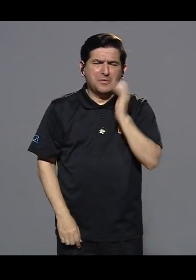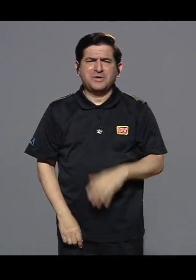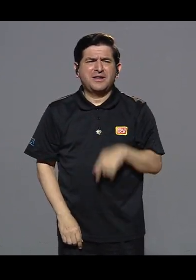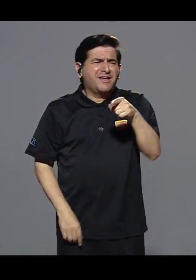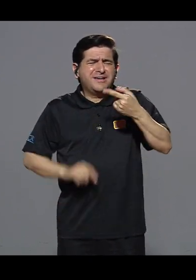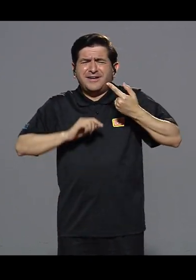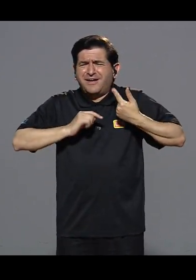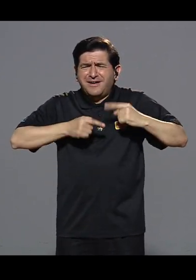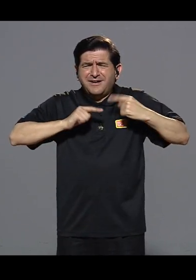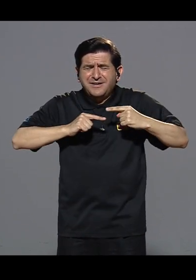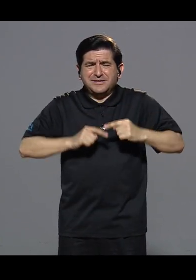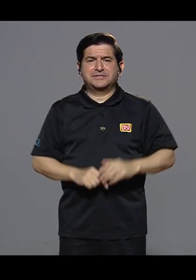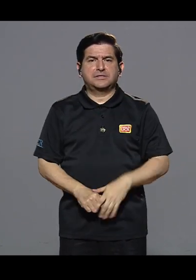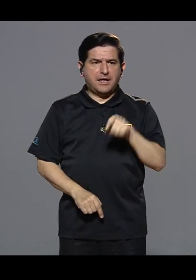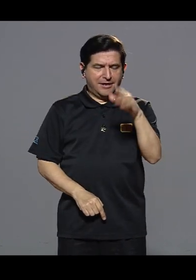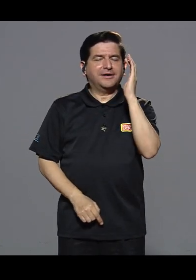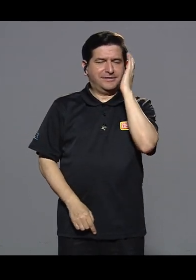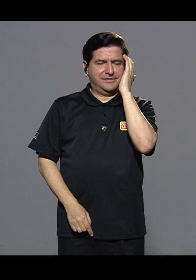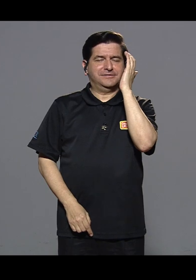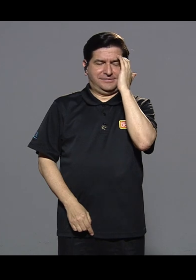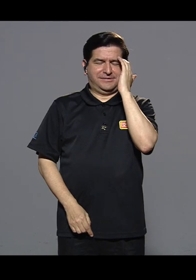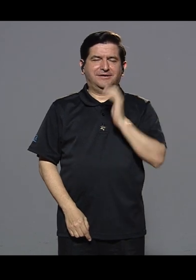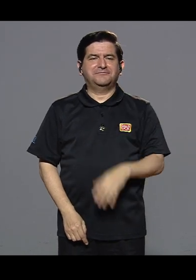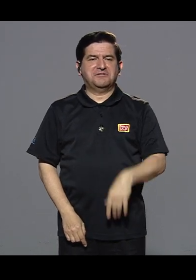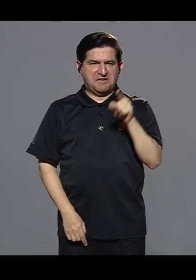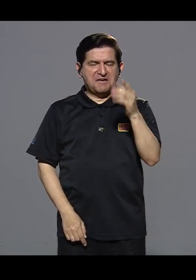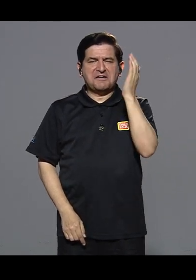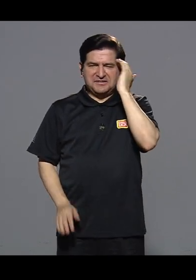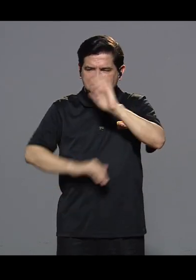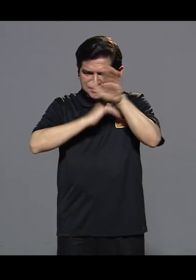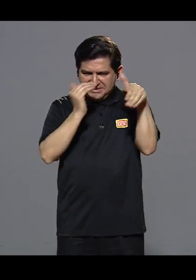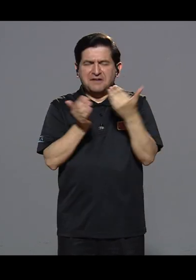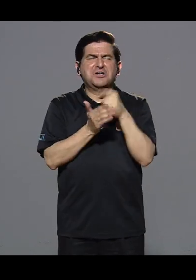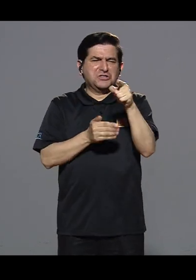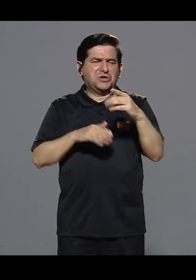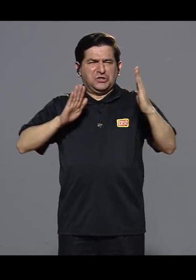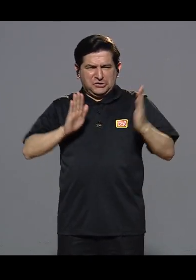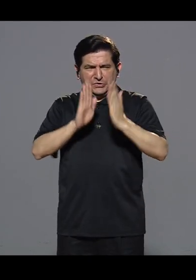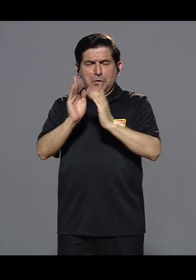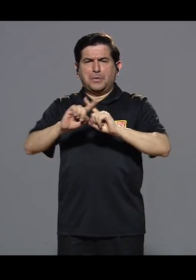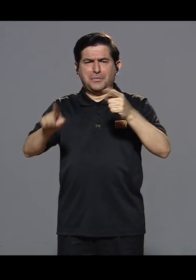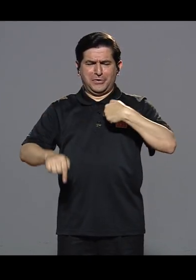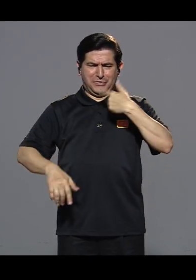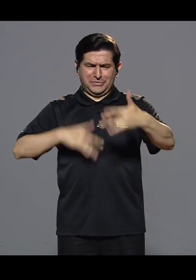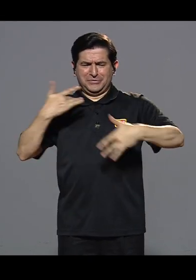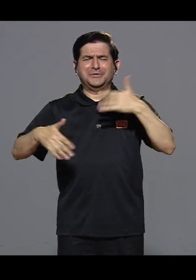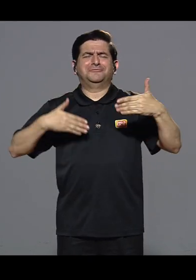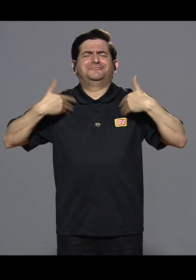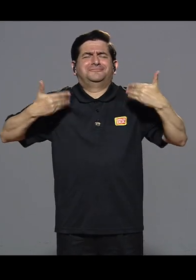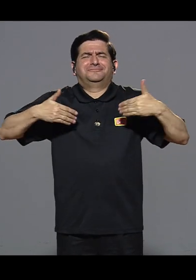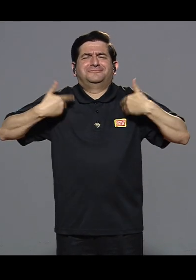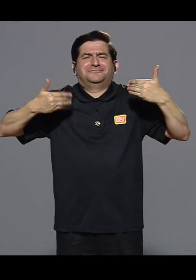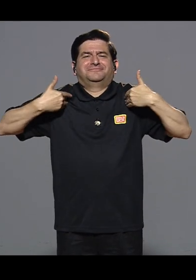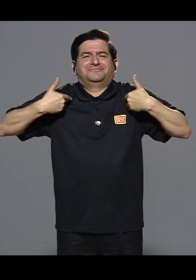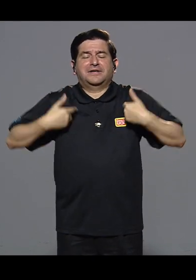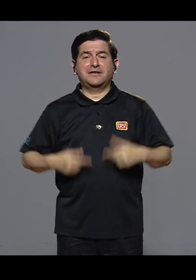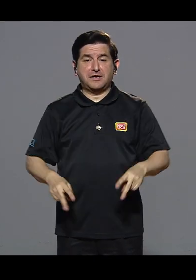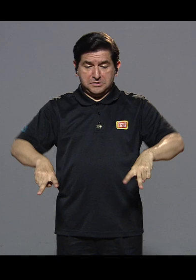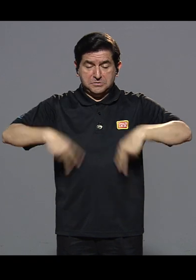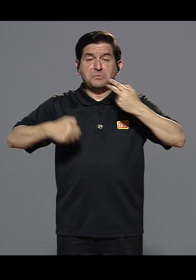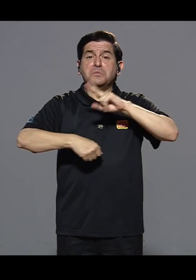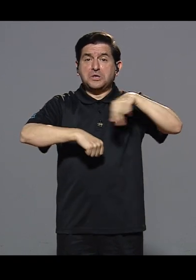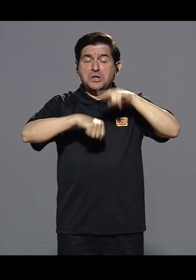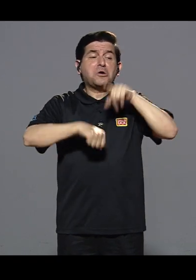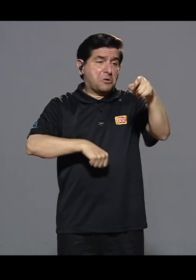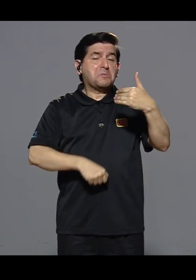aquel dolor, el cual él conoce. Él sabe todo lo que él pasó, pero yo me siento feliz, una vida normal la